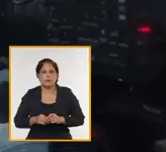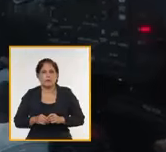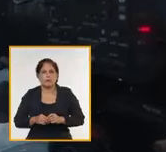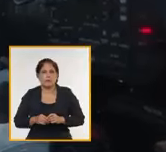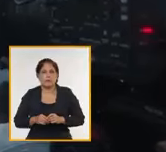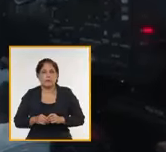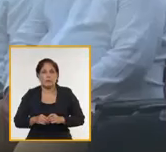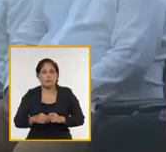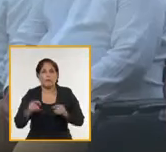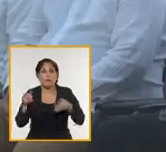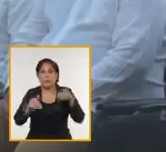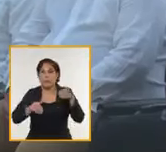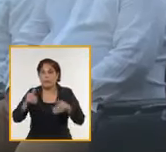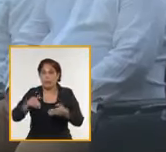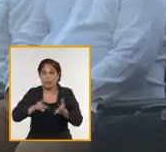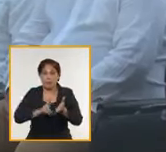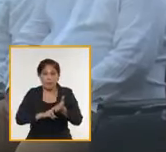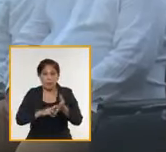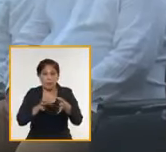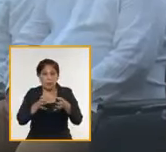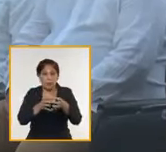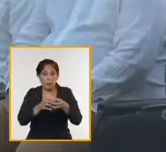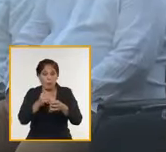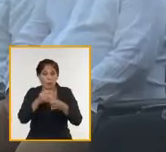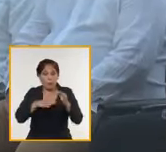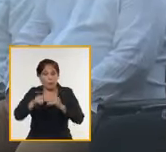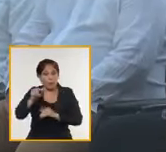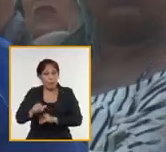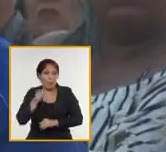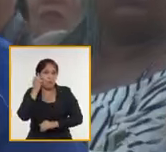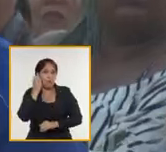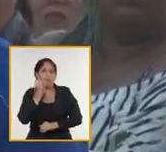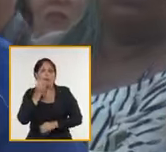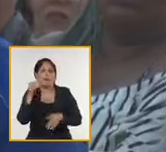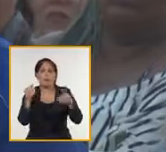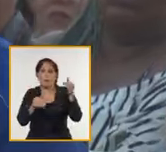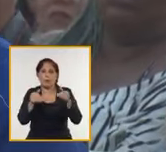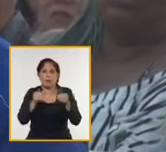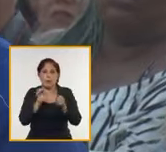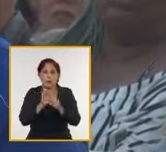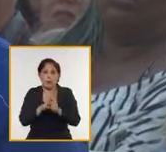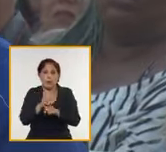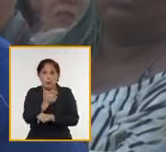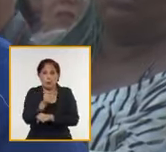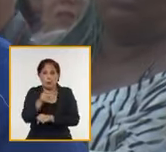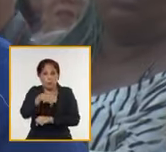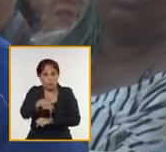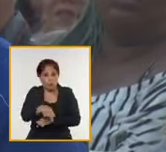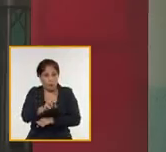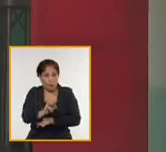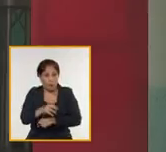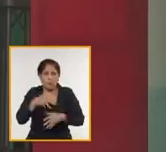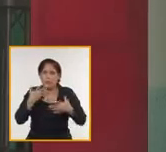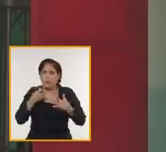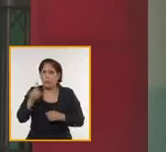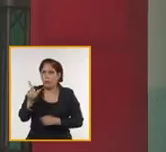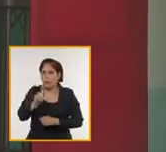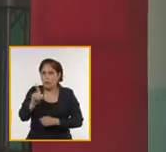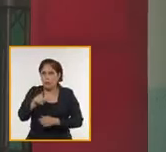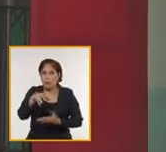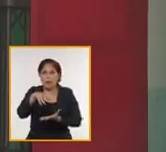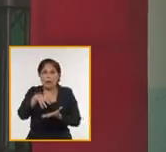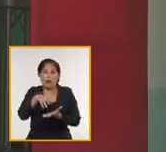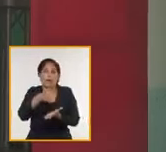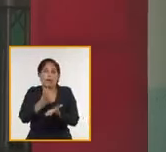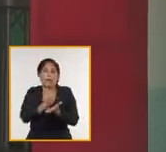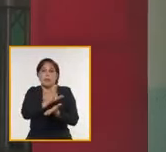Con la presencia del integrante del Buró Político y primer ministro de la República de Cuba, Manuel Marrero Cruz, se celebró este lunes en la Escuela